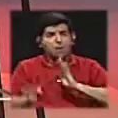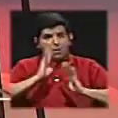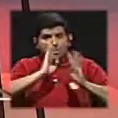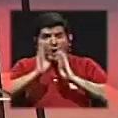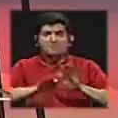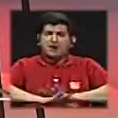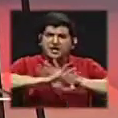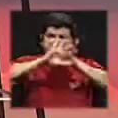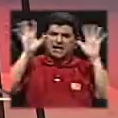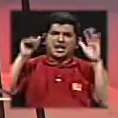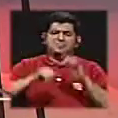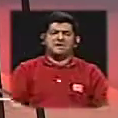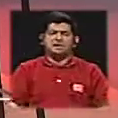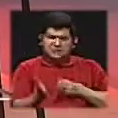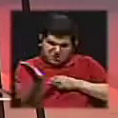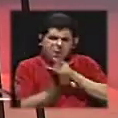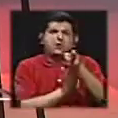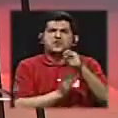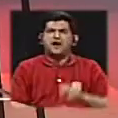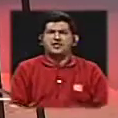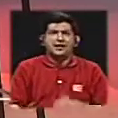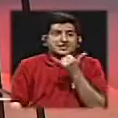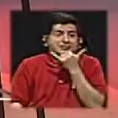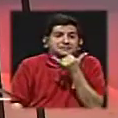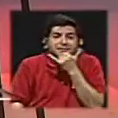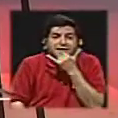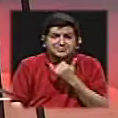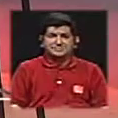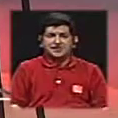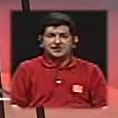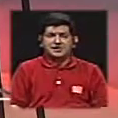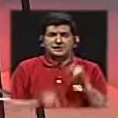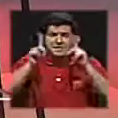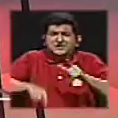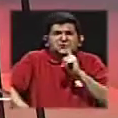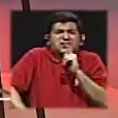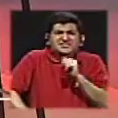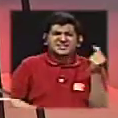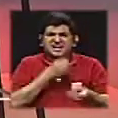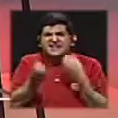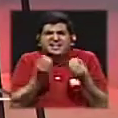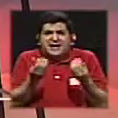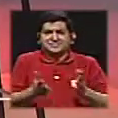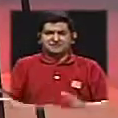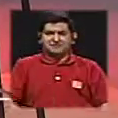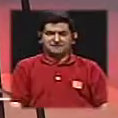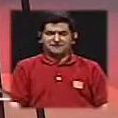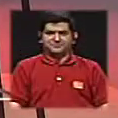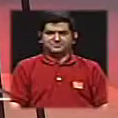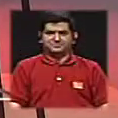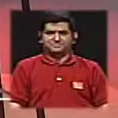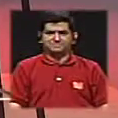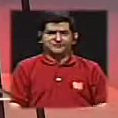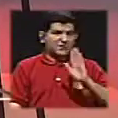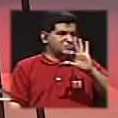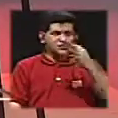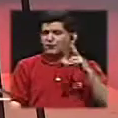con claridad y franqueza de qué pasó, quiénes son, qué hicieron? No es su